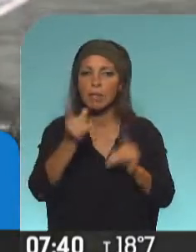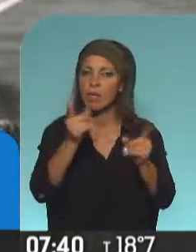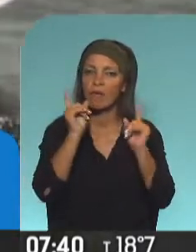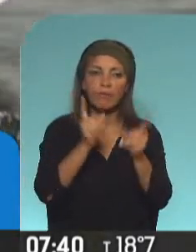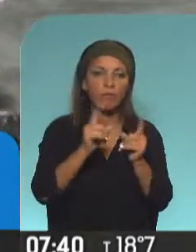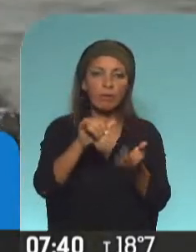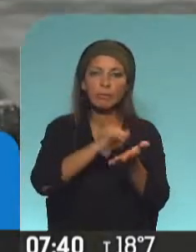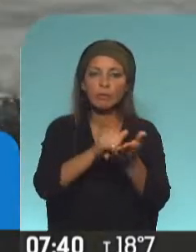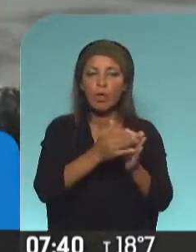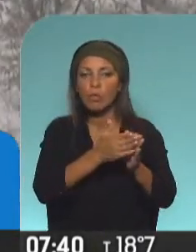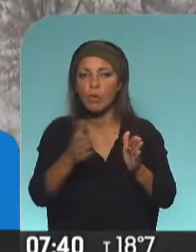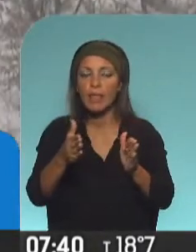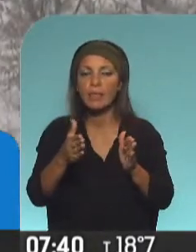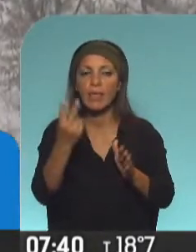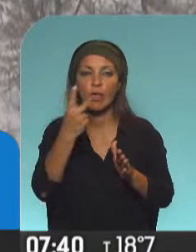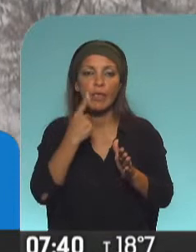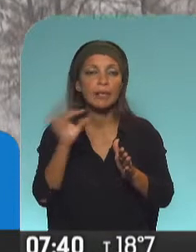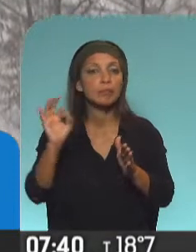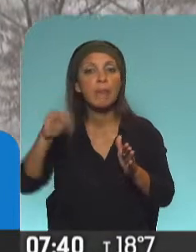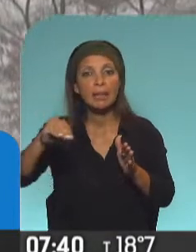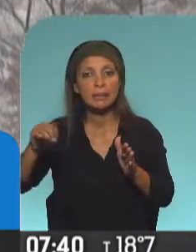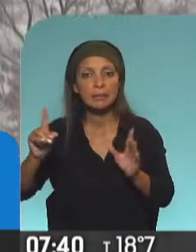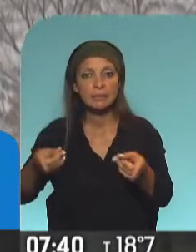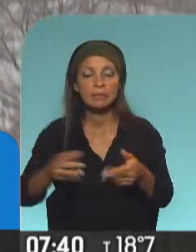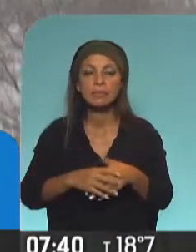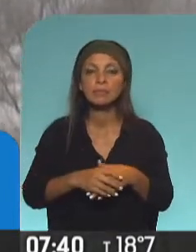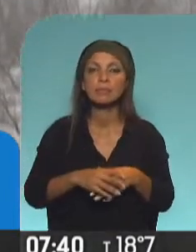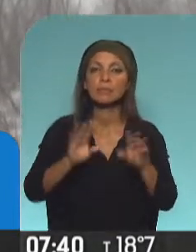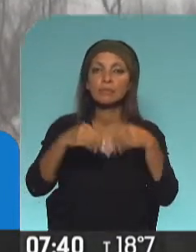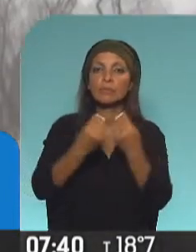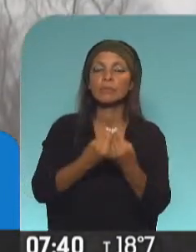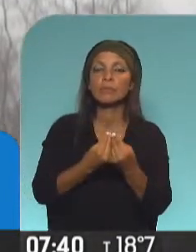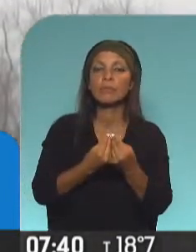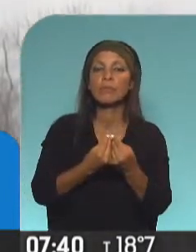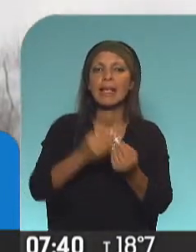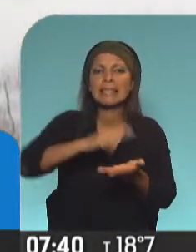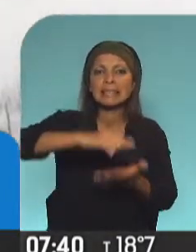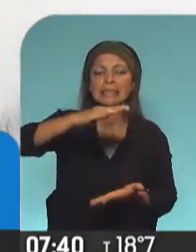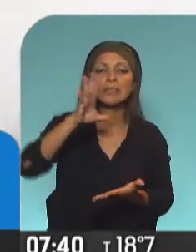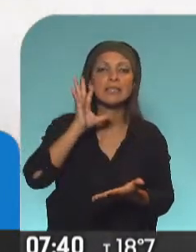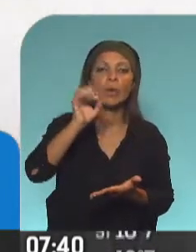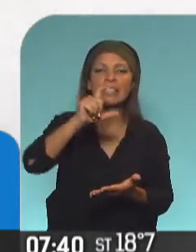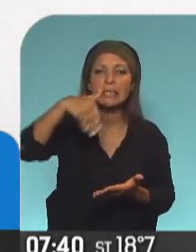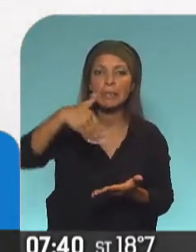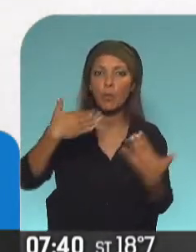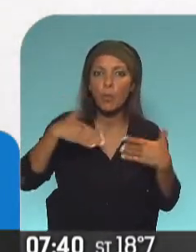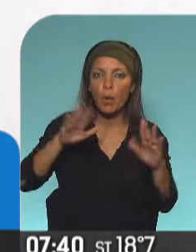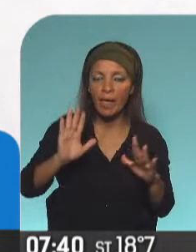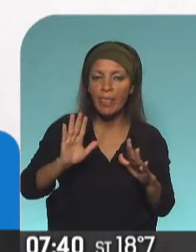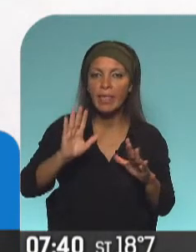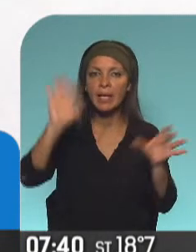interrupción durante 48 horas o más y dejar en total más de medio metro de nieve, una nevada de la que solo se